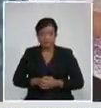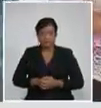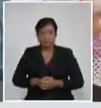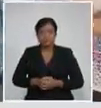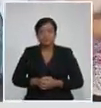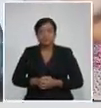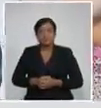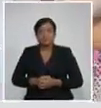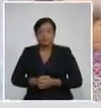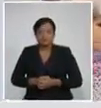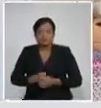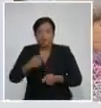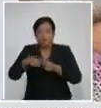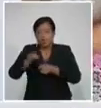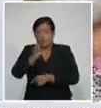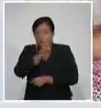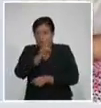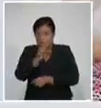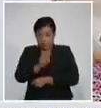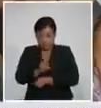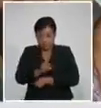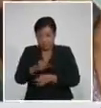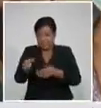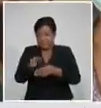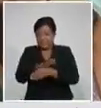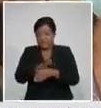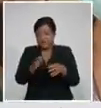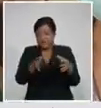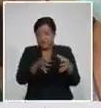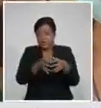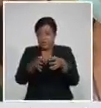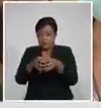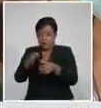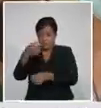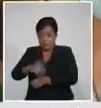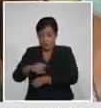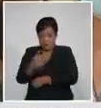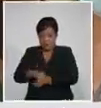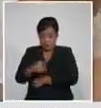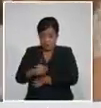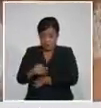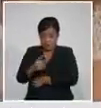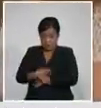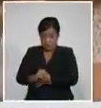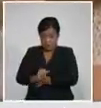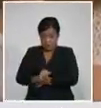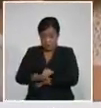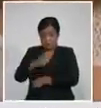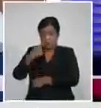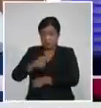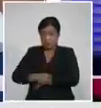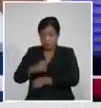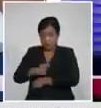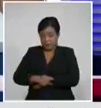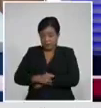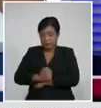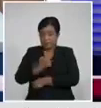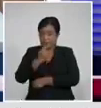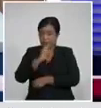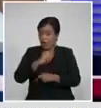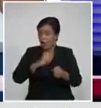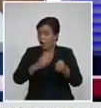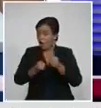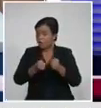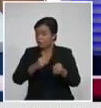¿qué diferencia con los grupos? Los ensayos clínicos no solo tienen que ser randomizados, controlados a